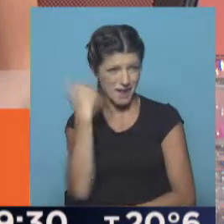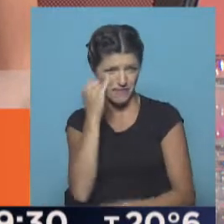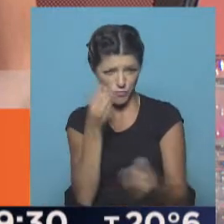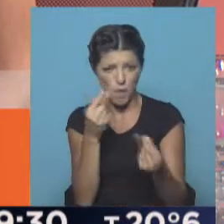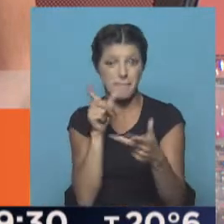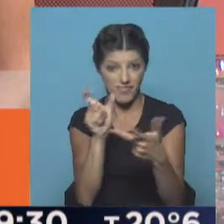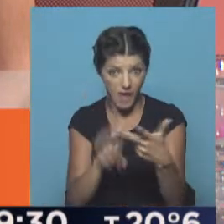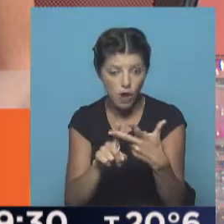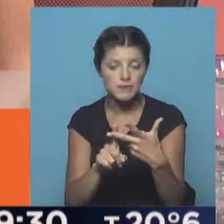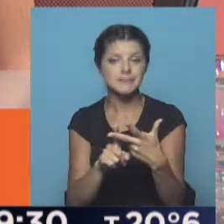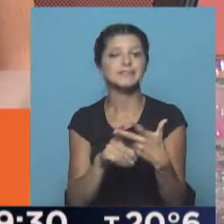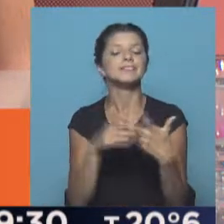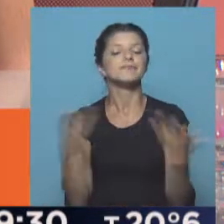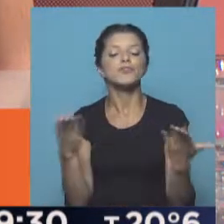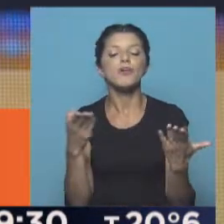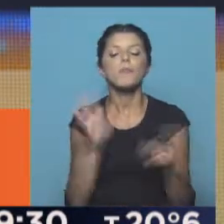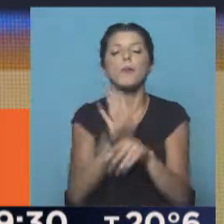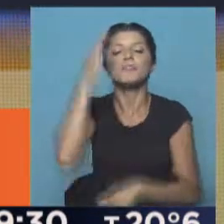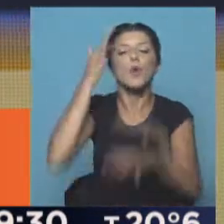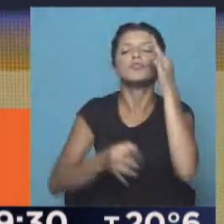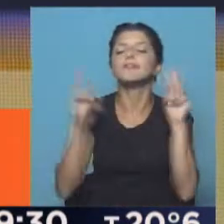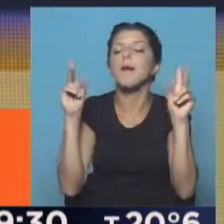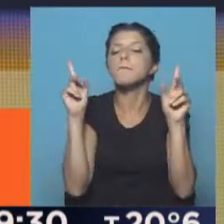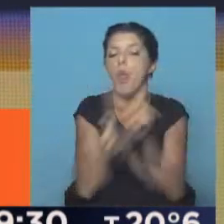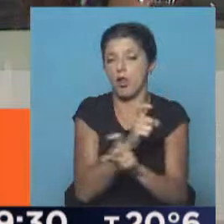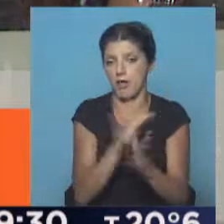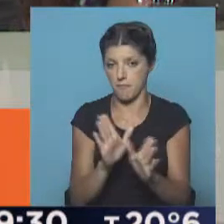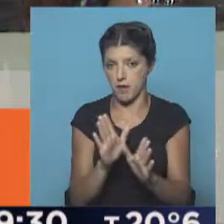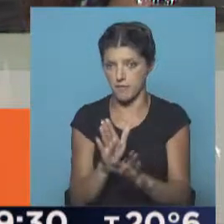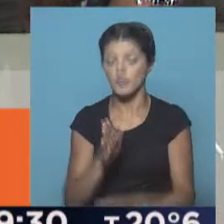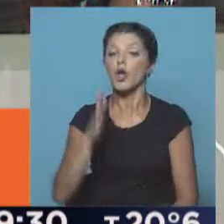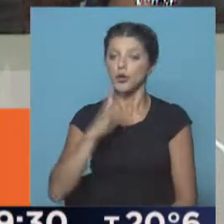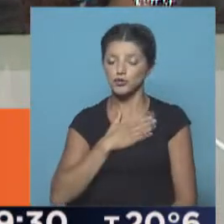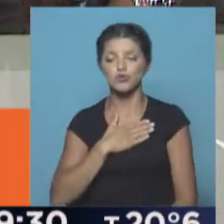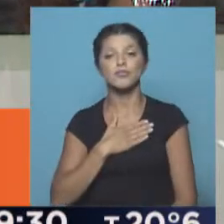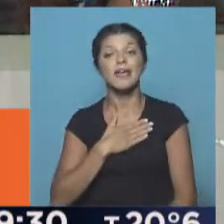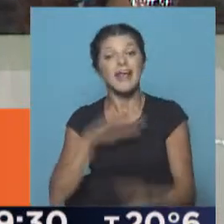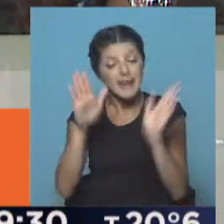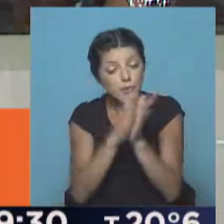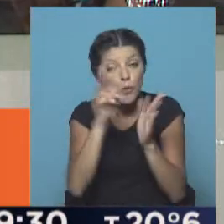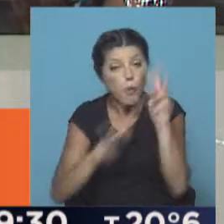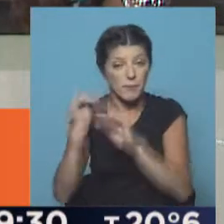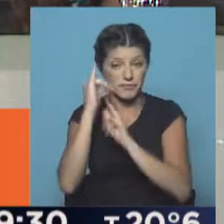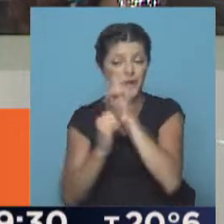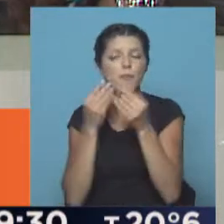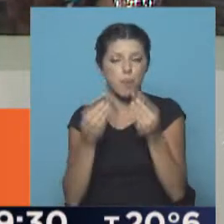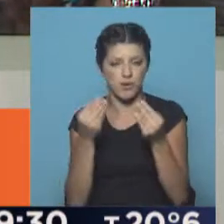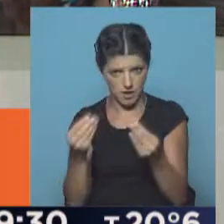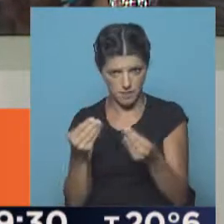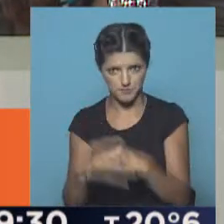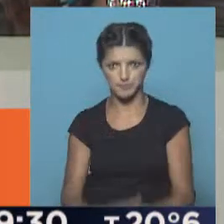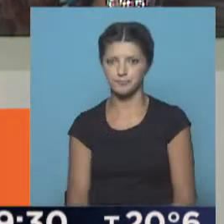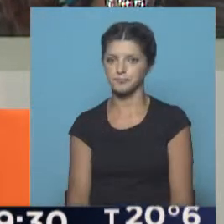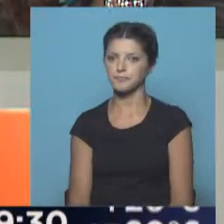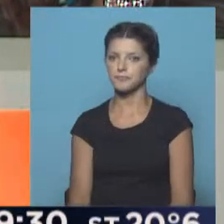Digamos, tiene ese problema que nos parece, nosotros trabajamos bastante en el libro, tratamos de explicar por qué eso pasa, ¿no? De hecho, ustedes hablan de que